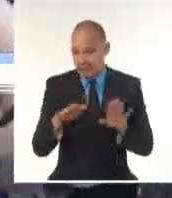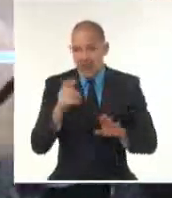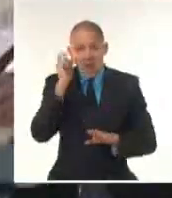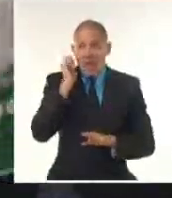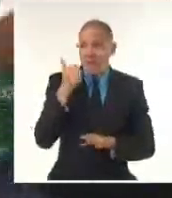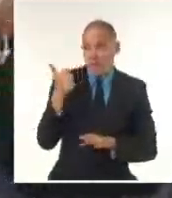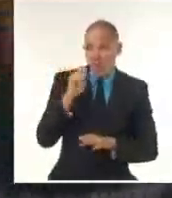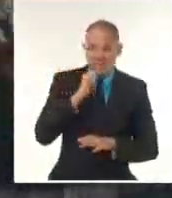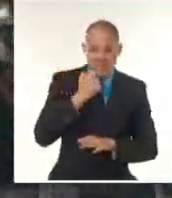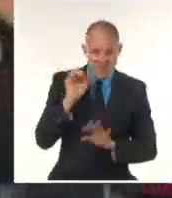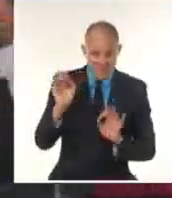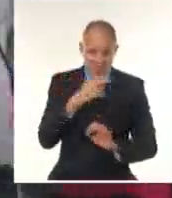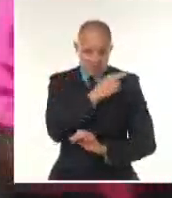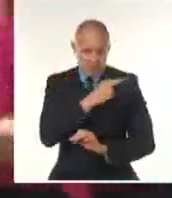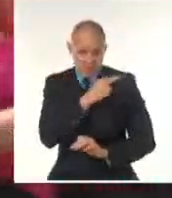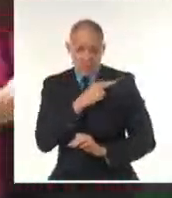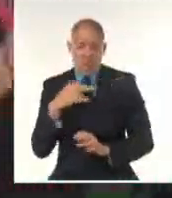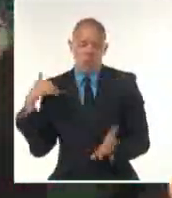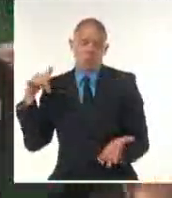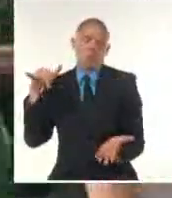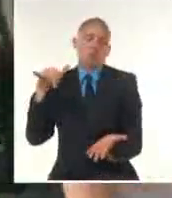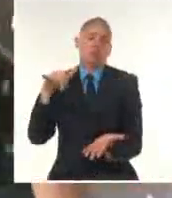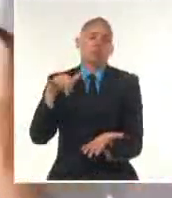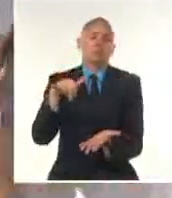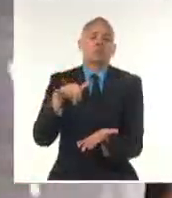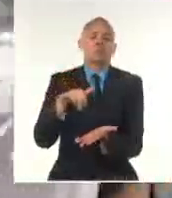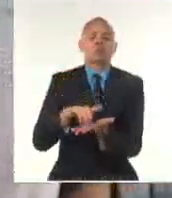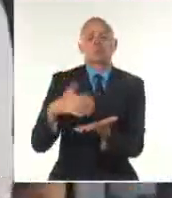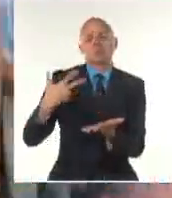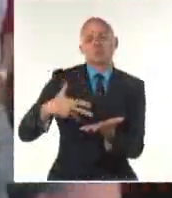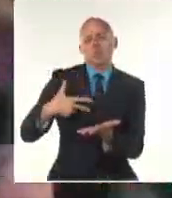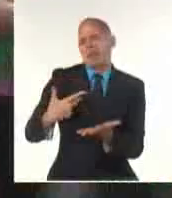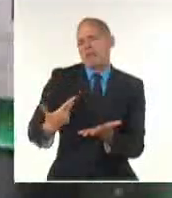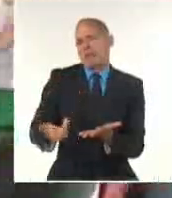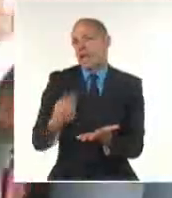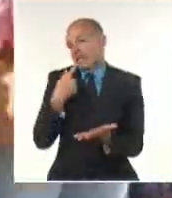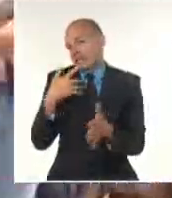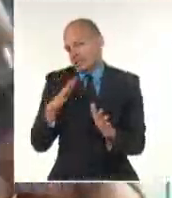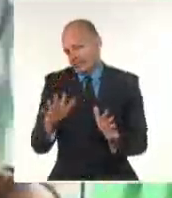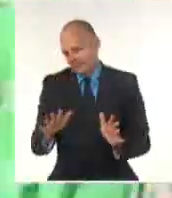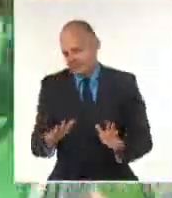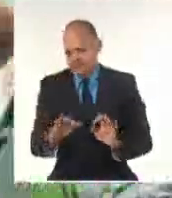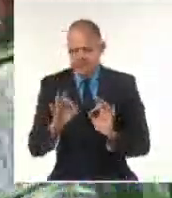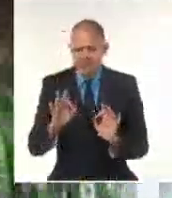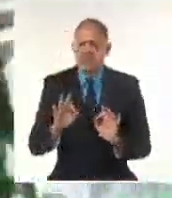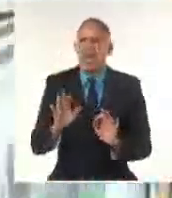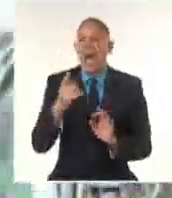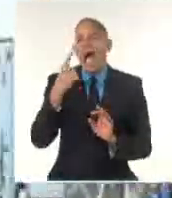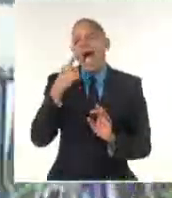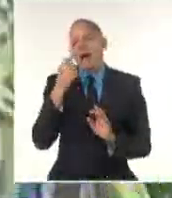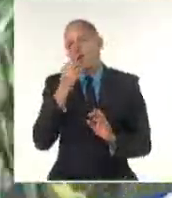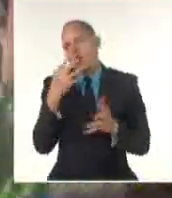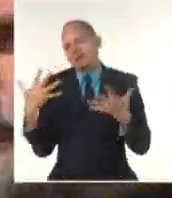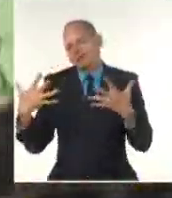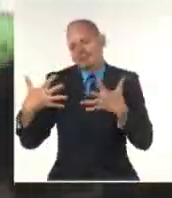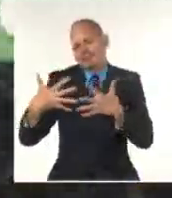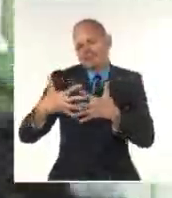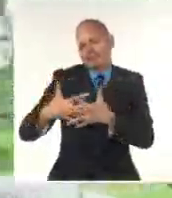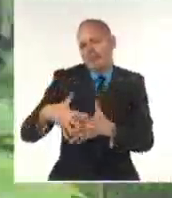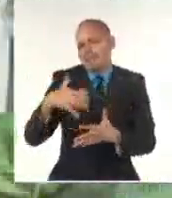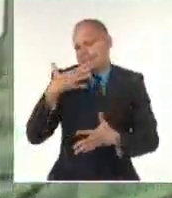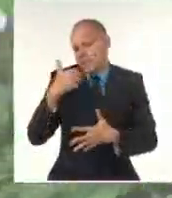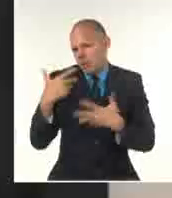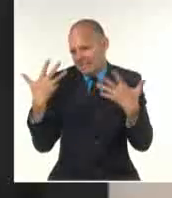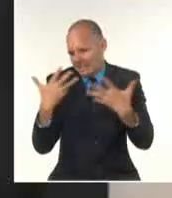Laura Richardson, llegó a la nación sudamericana con el propósito, según dijo ella, de profundizar los vínculos entre las Fuerzas Armadas